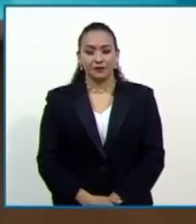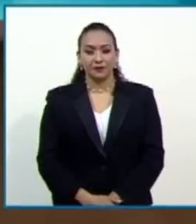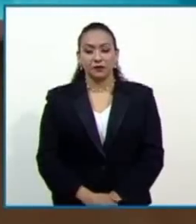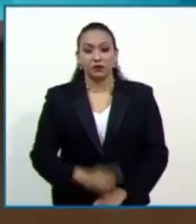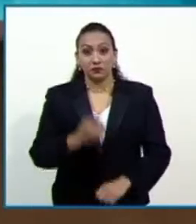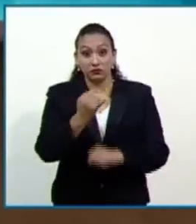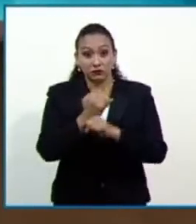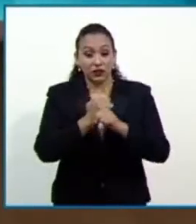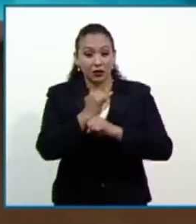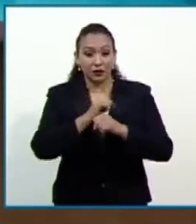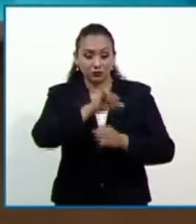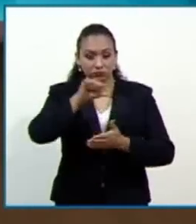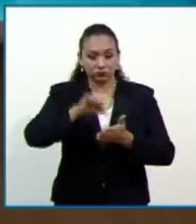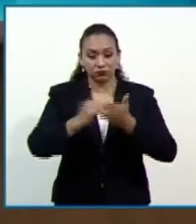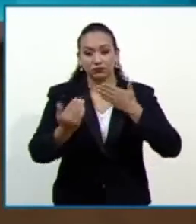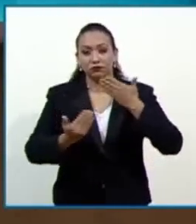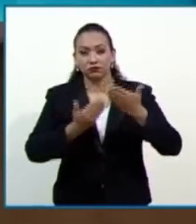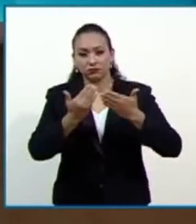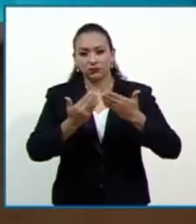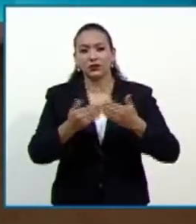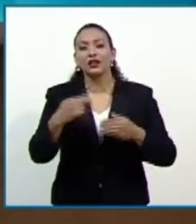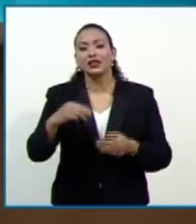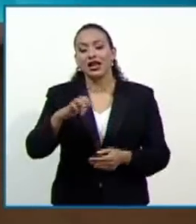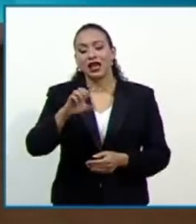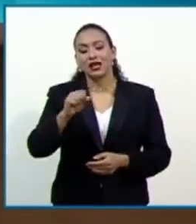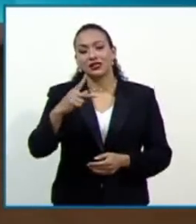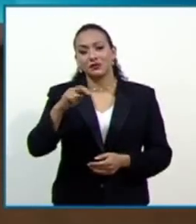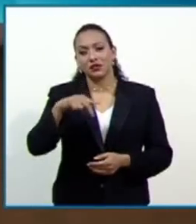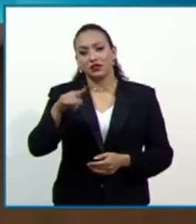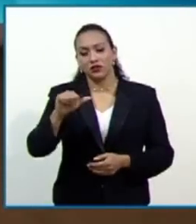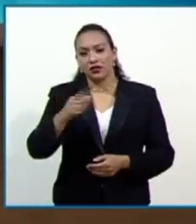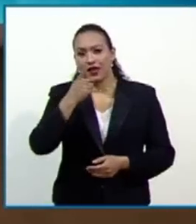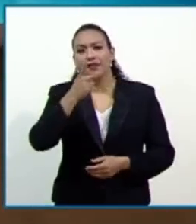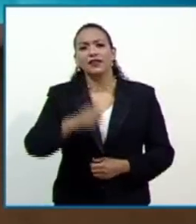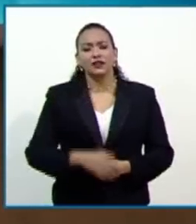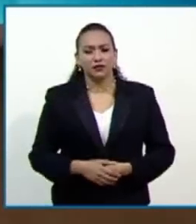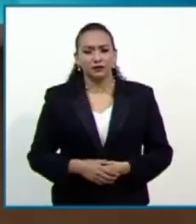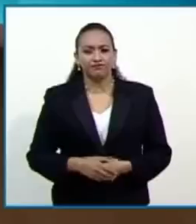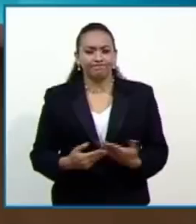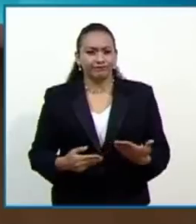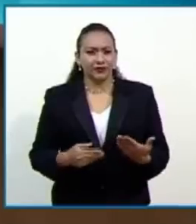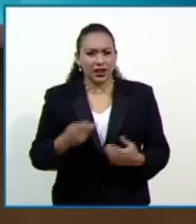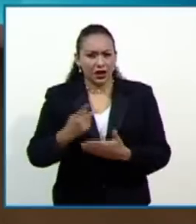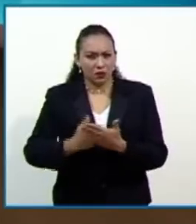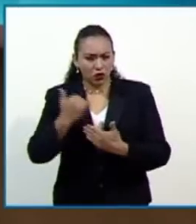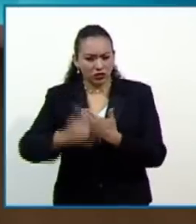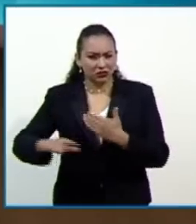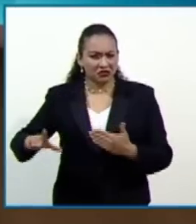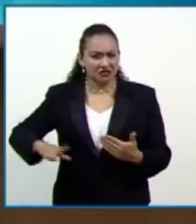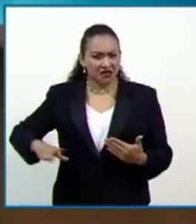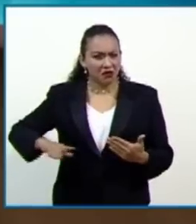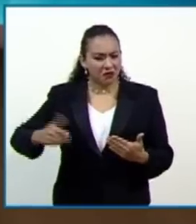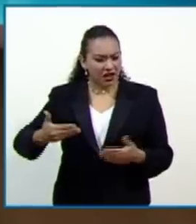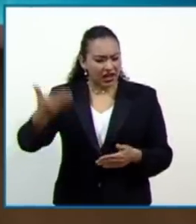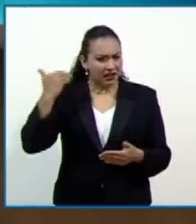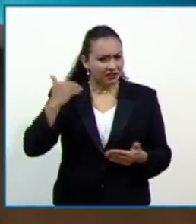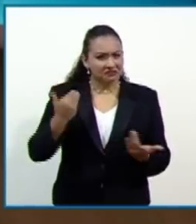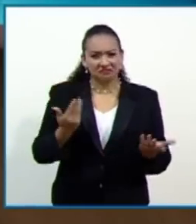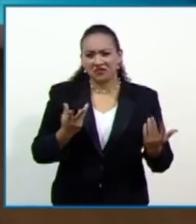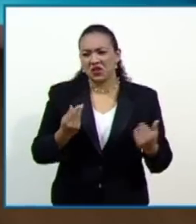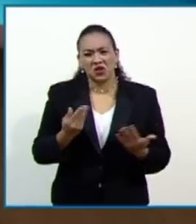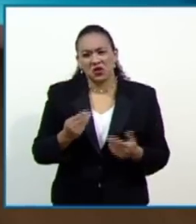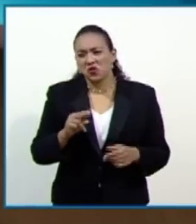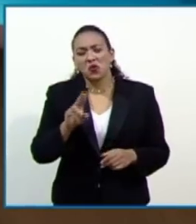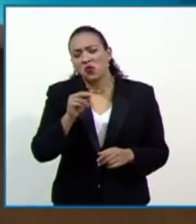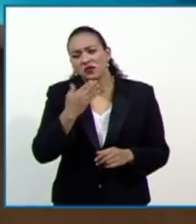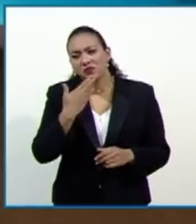Una investigación del Centro de Estudios Espinosa Iglesias revela la ineficiencia de los proyectos del gobierno pasado para erradicar la pobreza